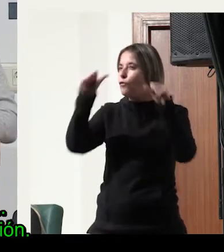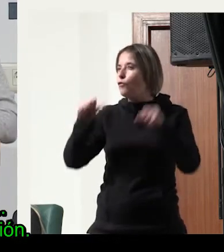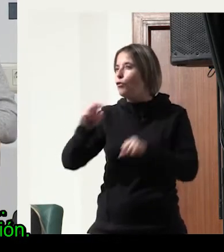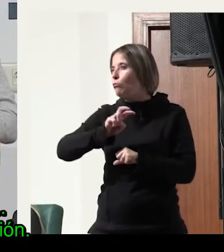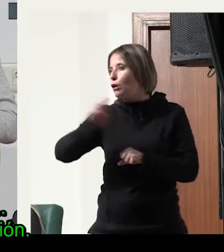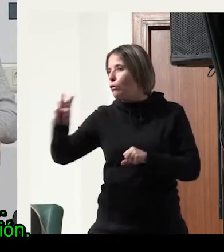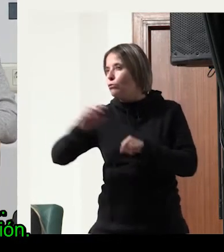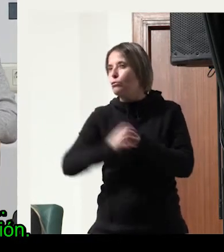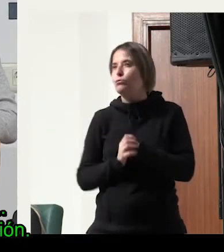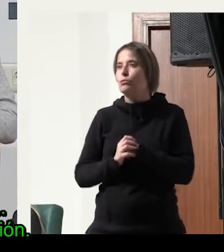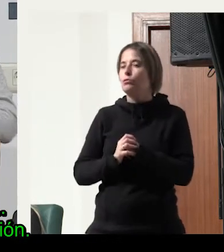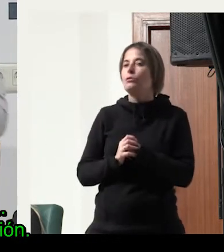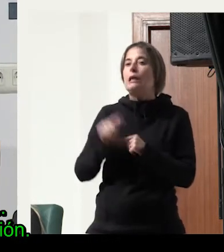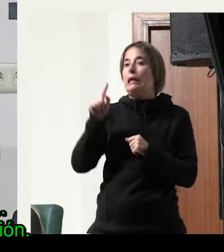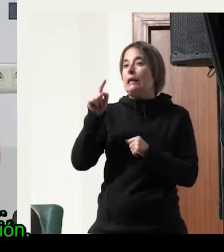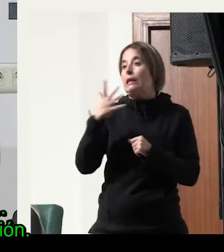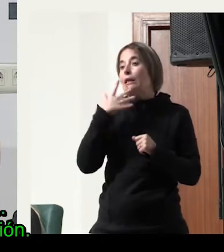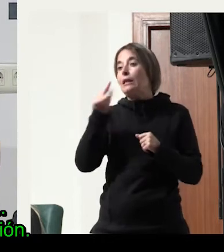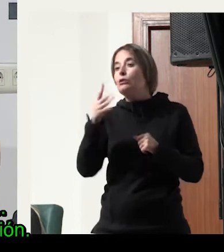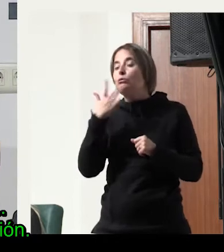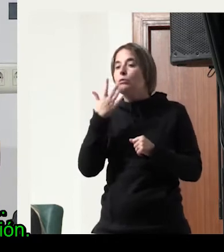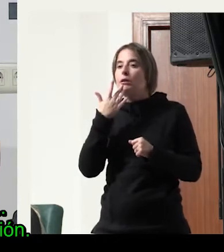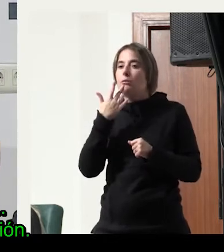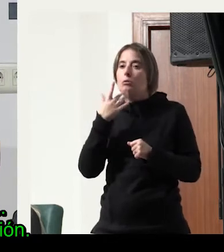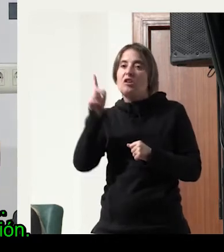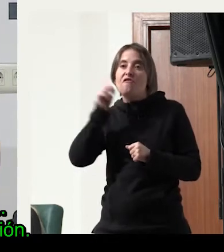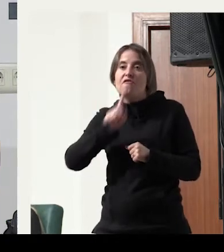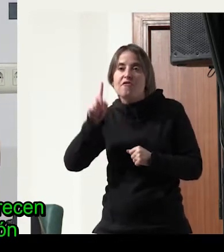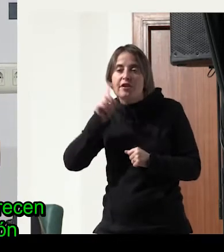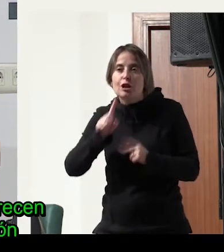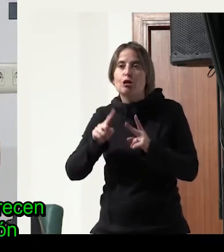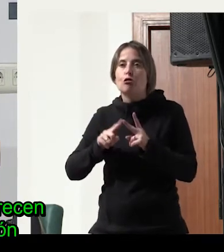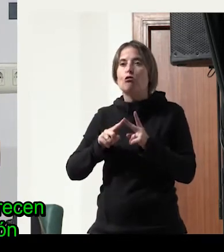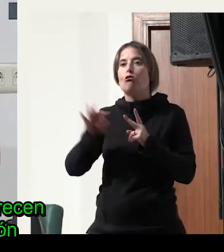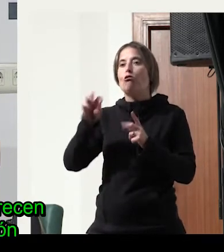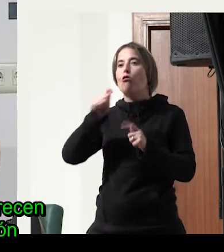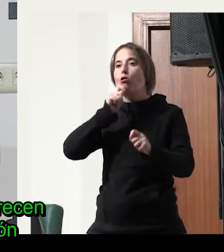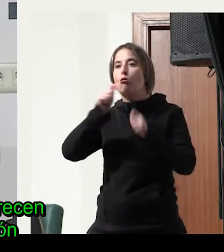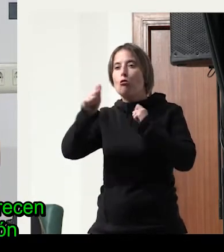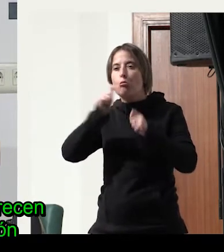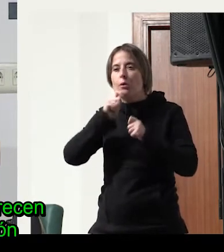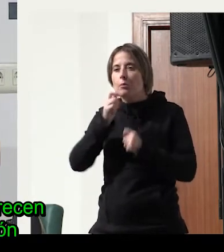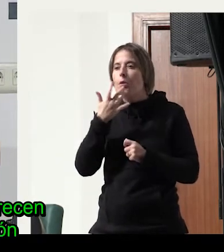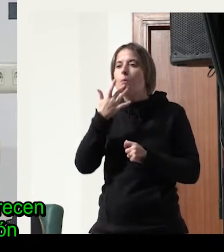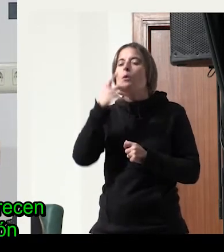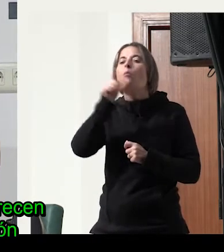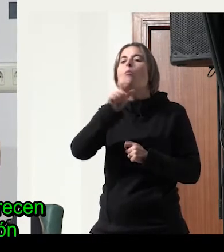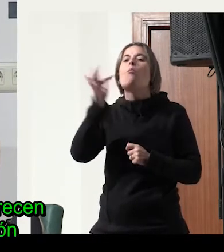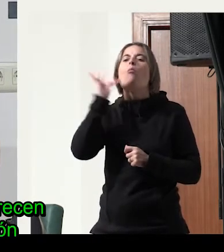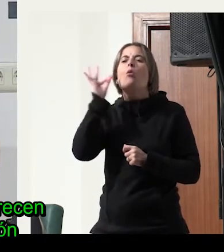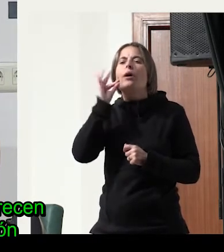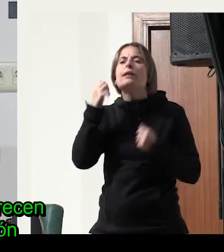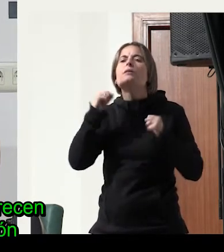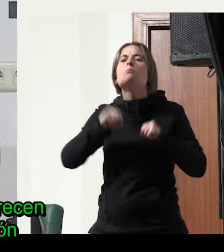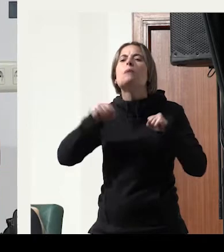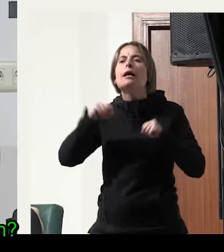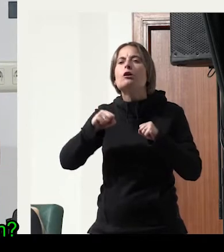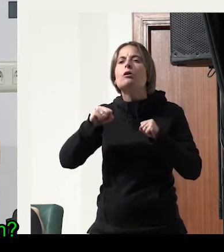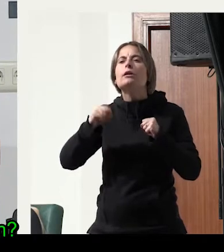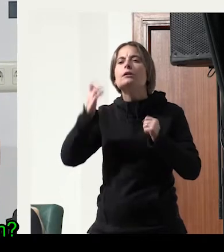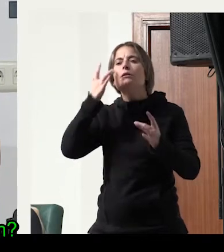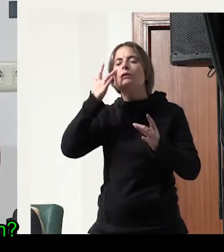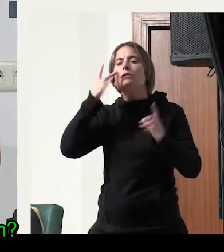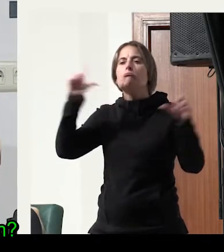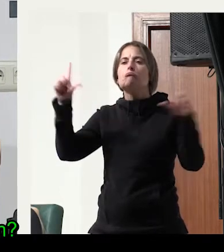referencias, por ejemplo, de ficción o en los medios de comunicación. Claro, ¿cuántas mujeres mayores aparecen en los medios de comunicación sin